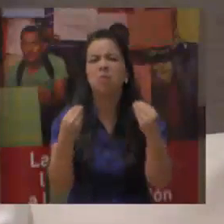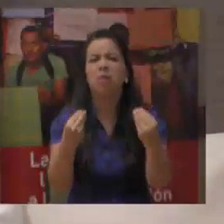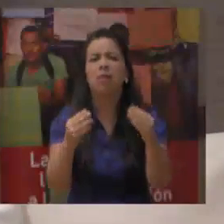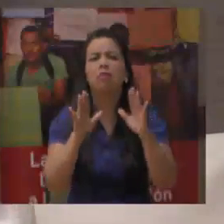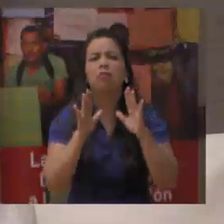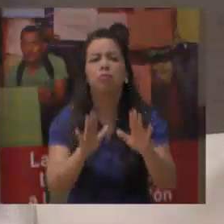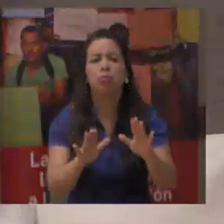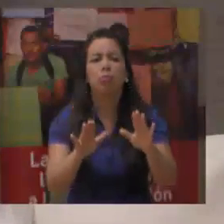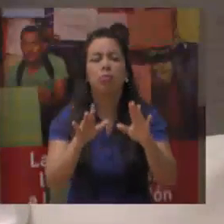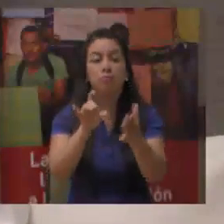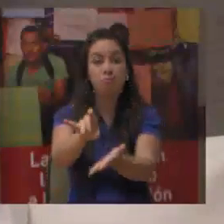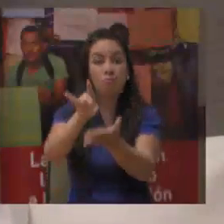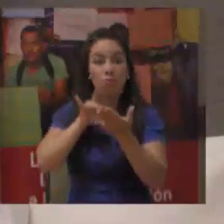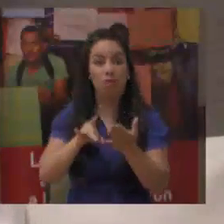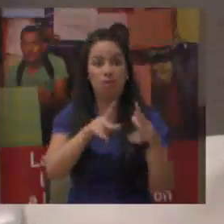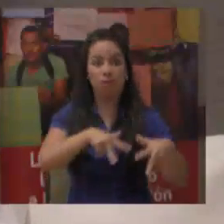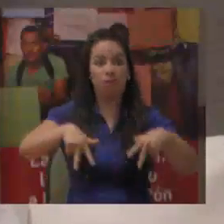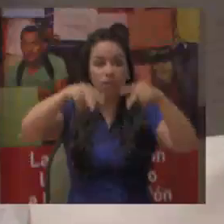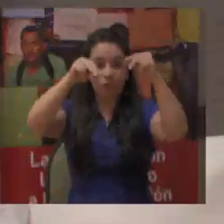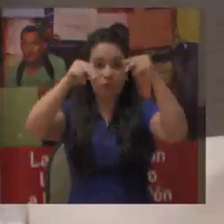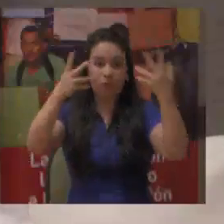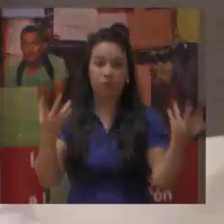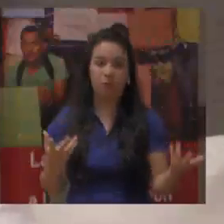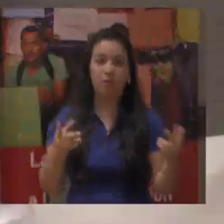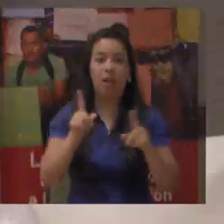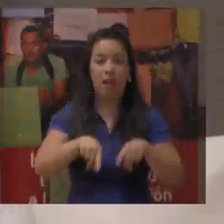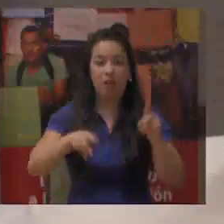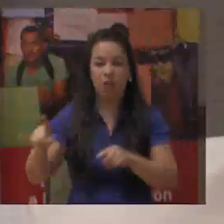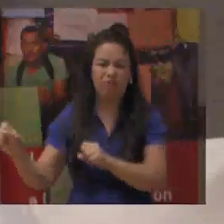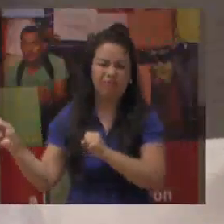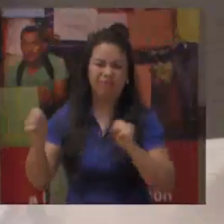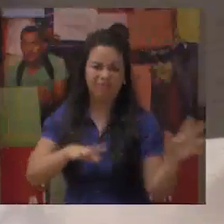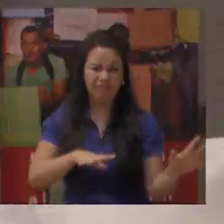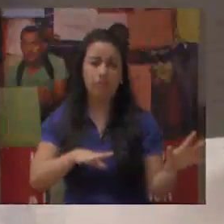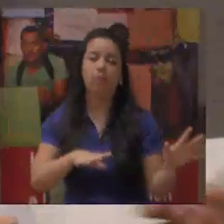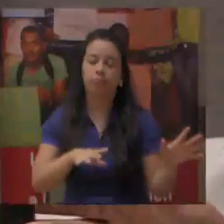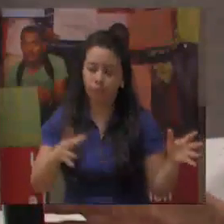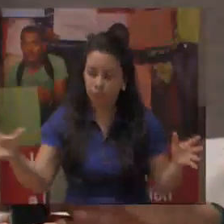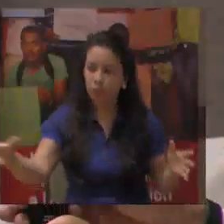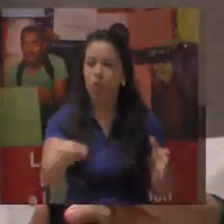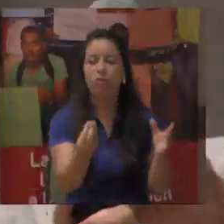modelo de sociedad, donde al final los reinsertados vamos a ser todos.